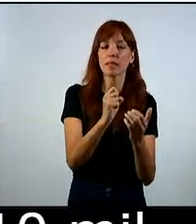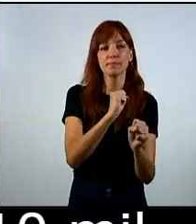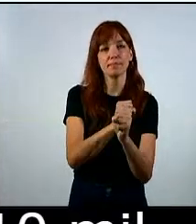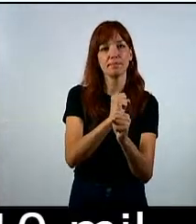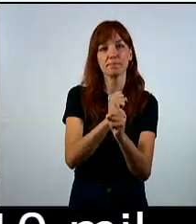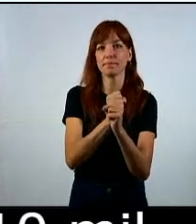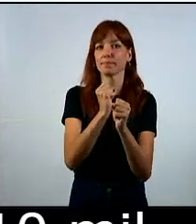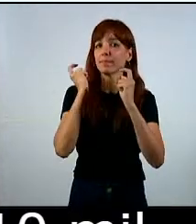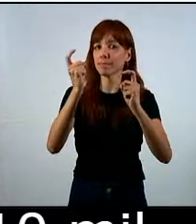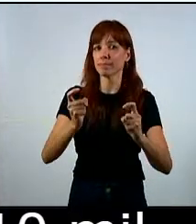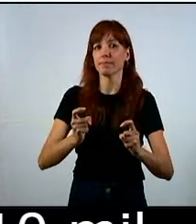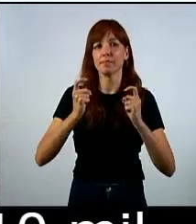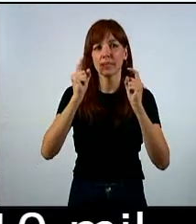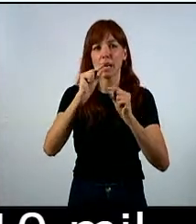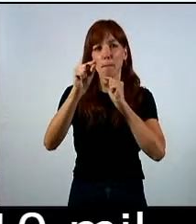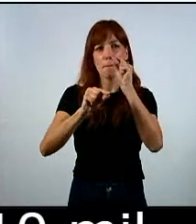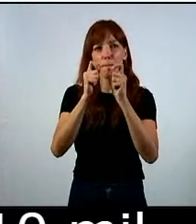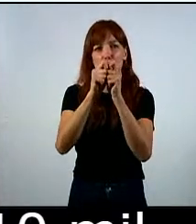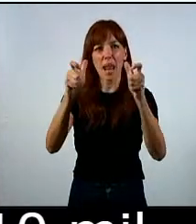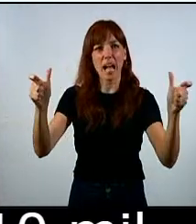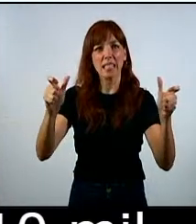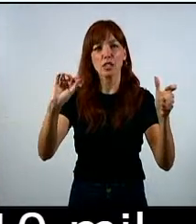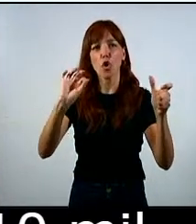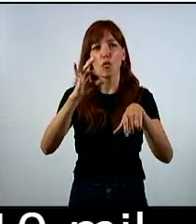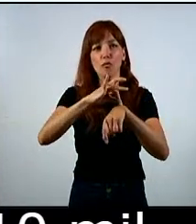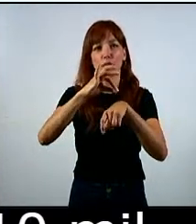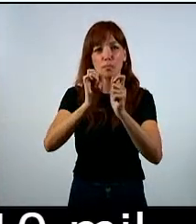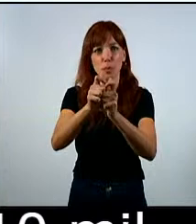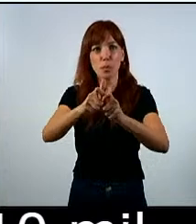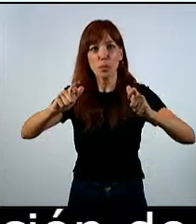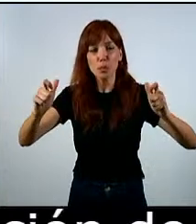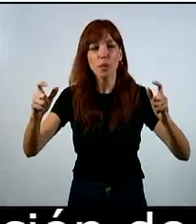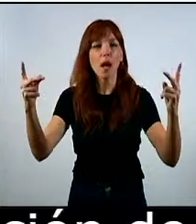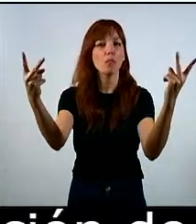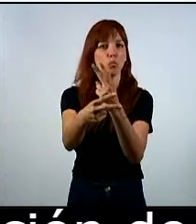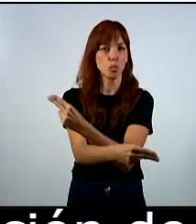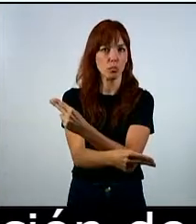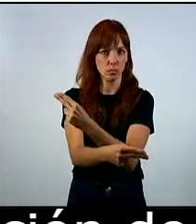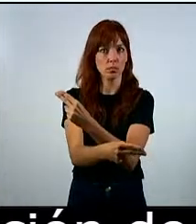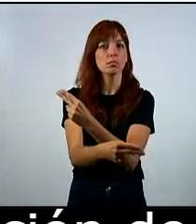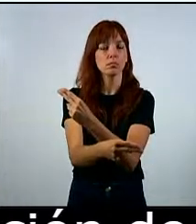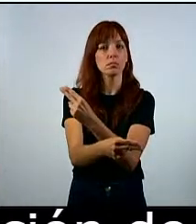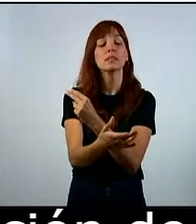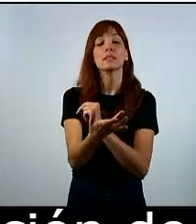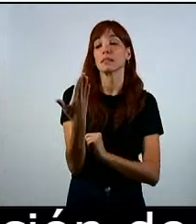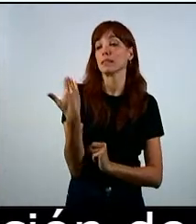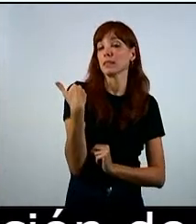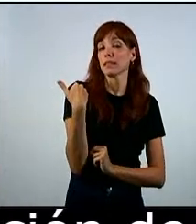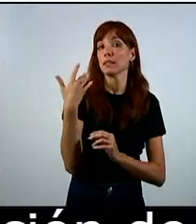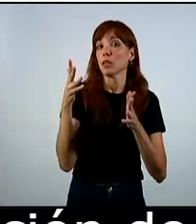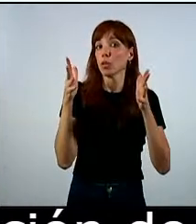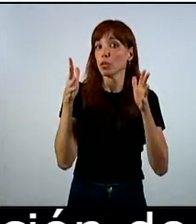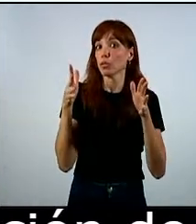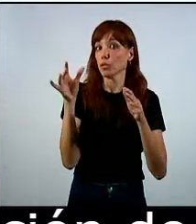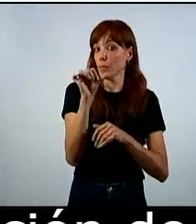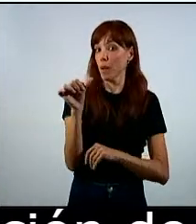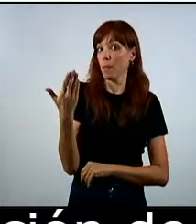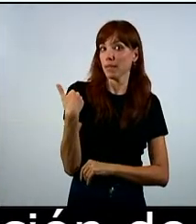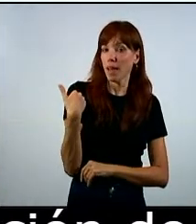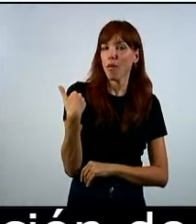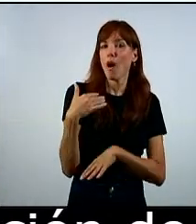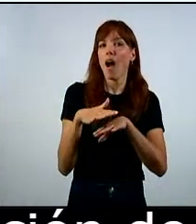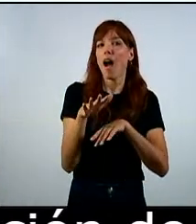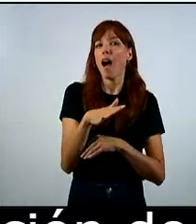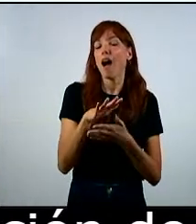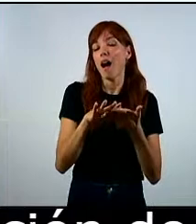evitar aparición de plagas y enfermedades en las zonas no perjudicadas. En el pasado Consejo hablamos de las zonas perjudicadas,